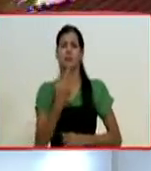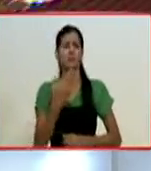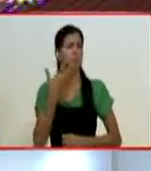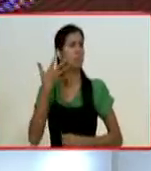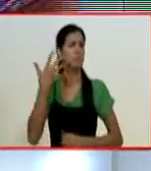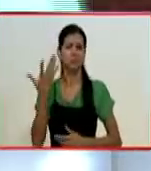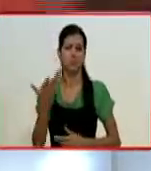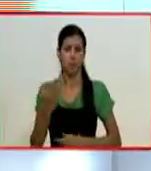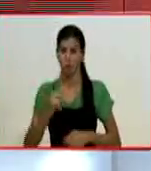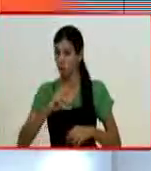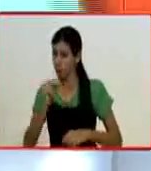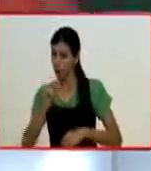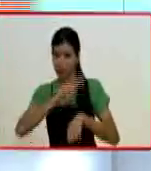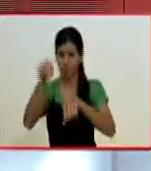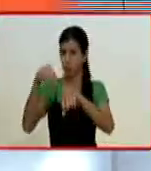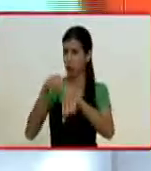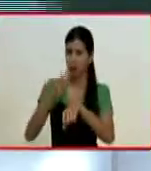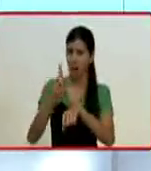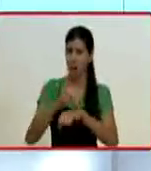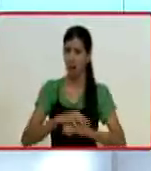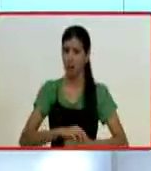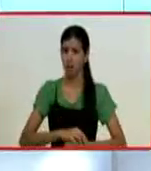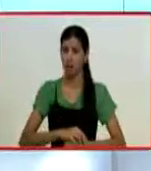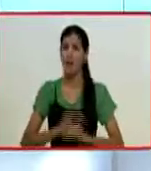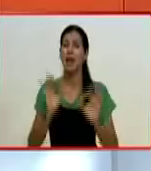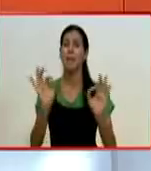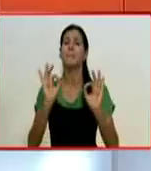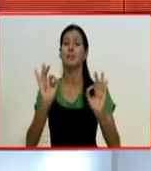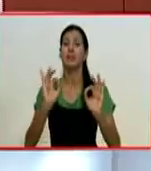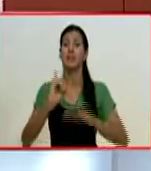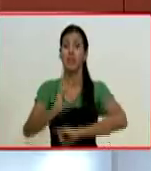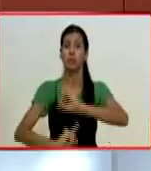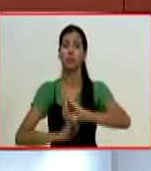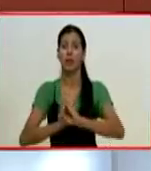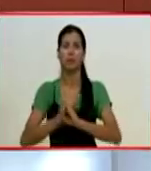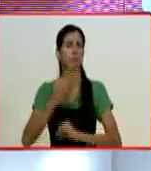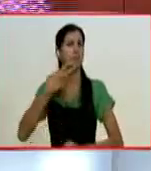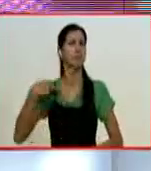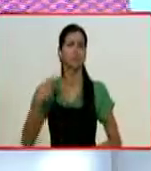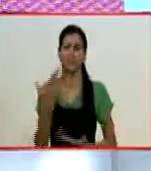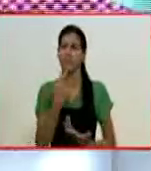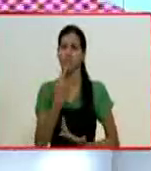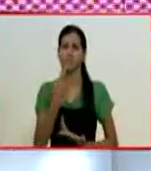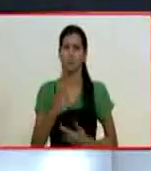no nacionalmente, sobre todo internacionalmente.